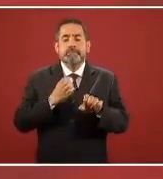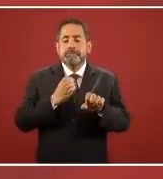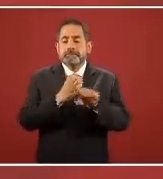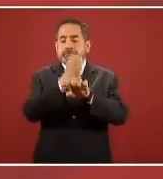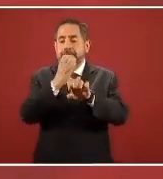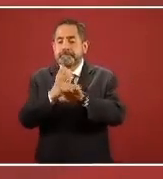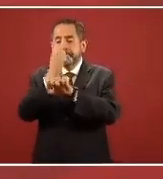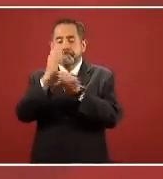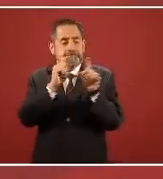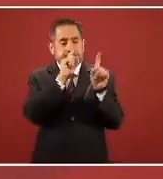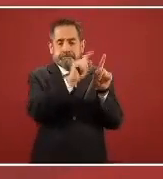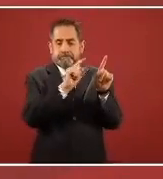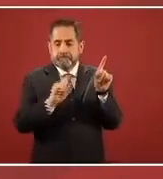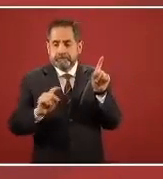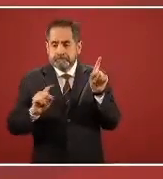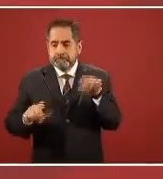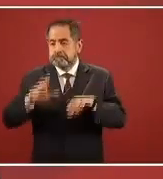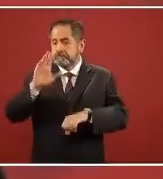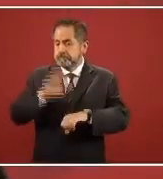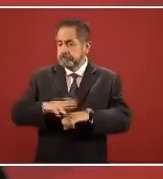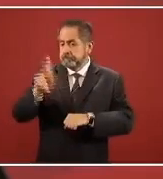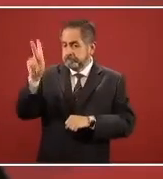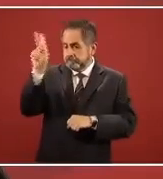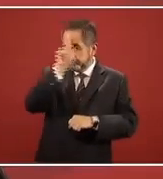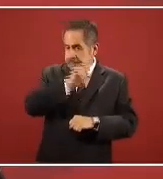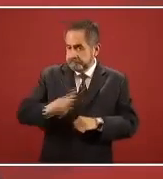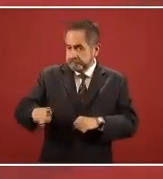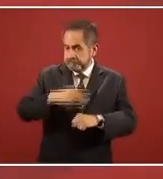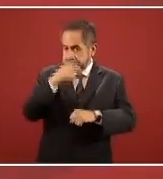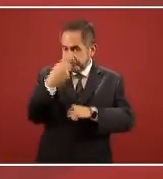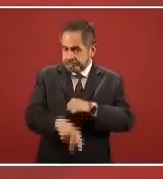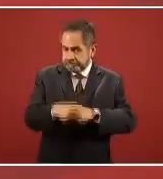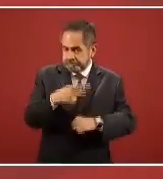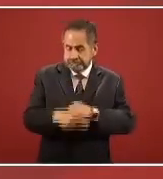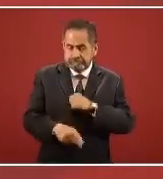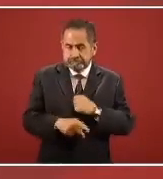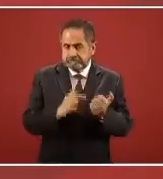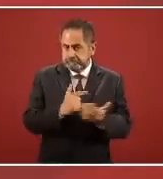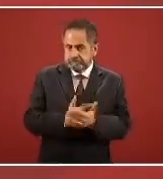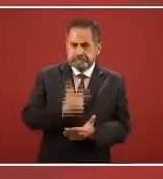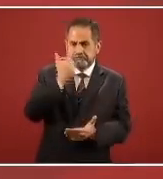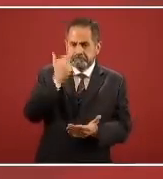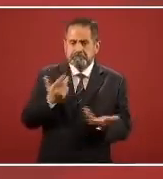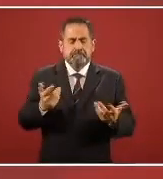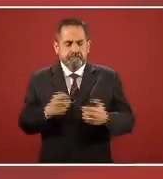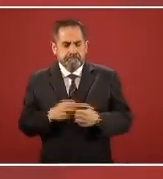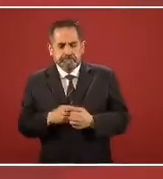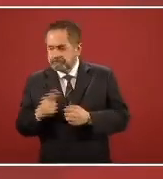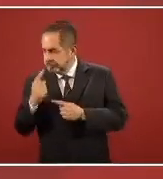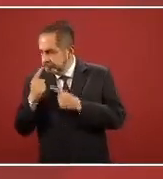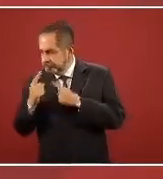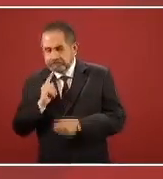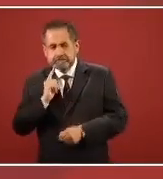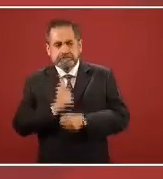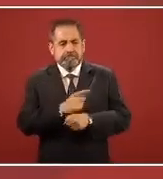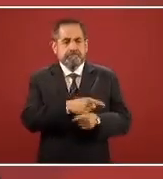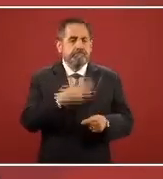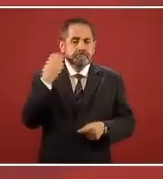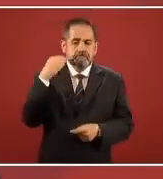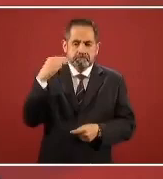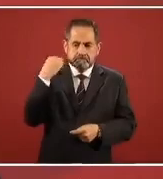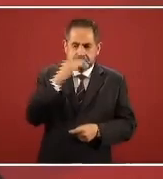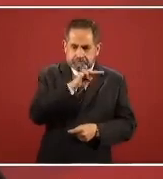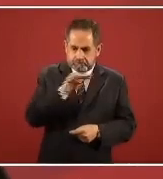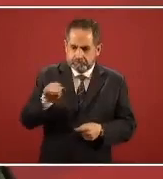los cuales había ese índice, pues, de una manera muy elevada, ¿no? Y se ubicó a Michoacán,